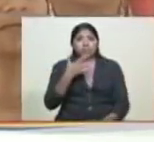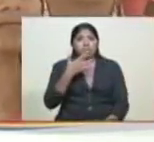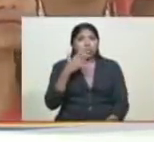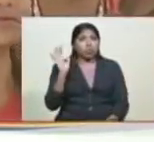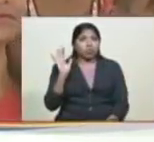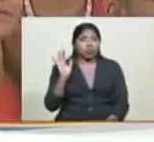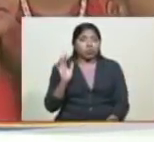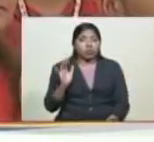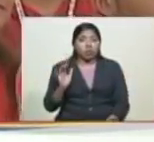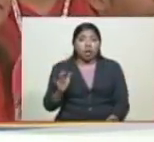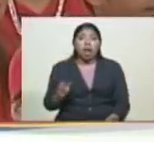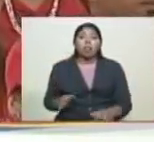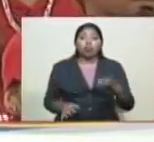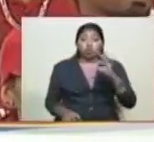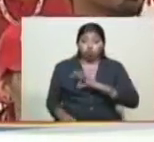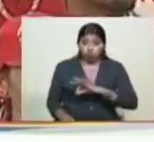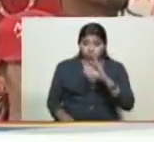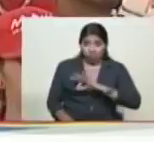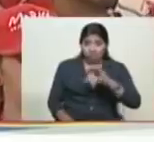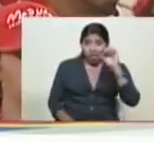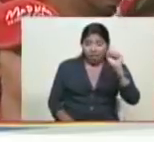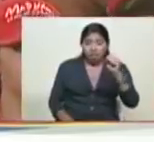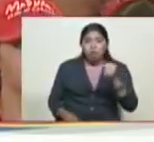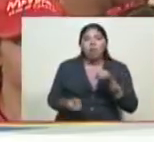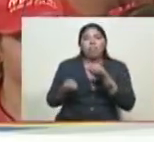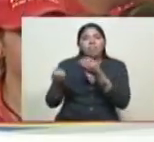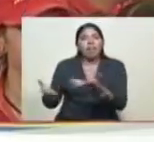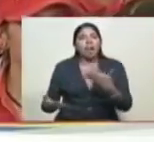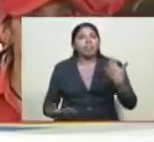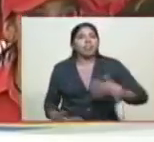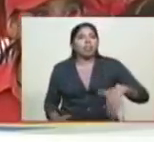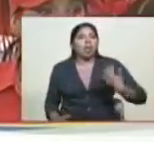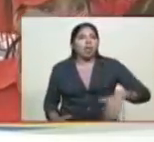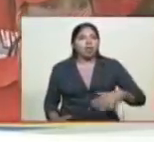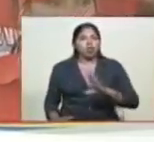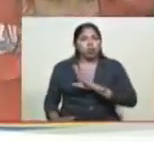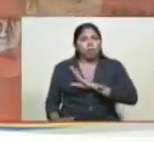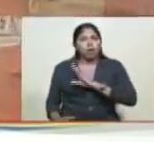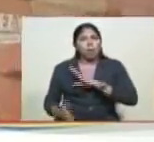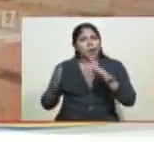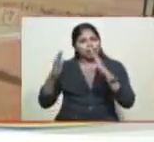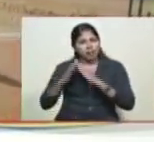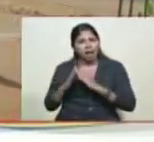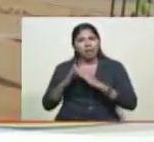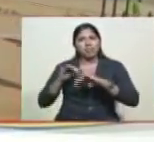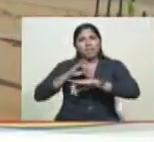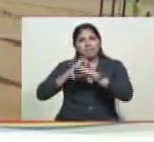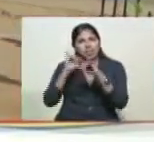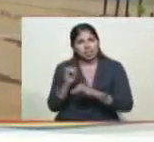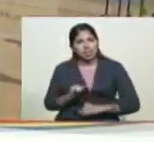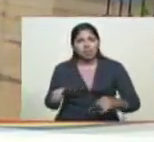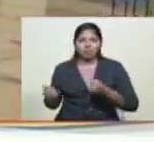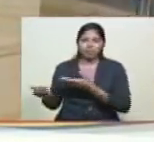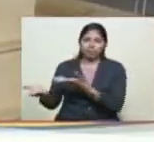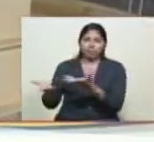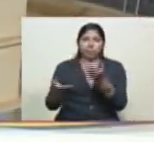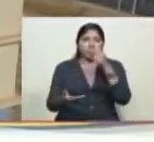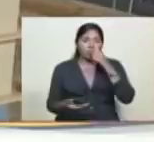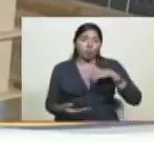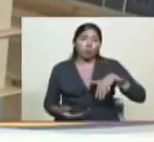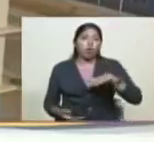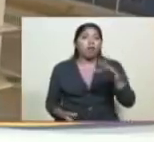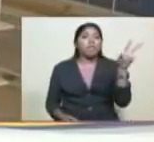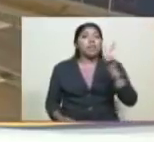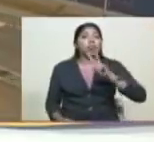el socialismo le da derecho a vivienda propia, a hábitat y a felicidad al pueblo